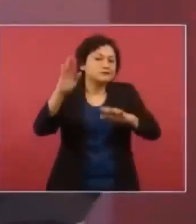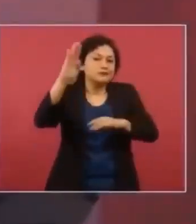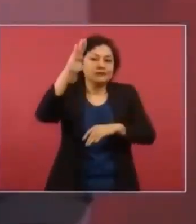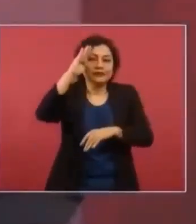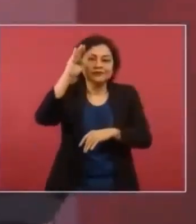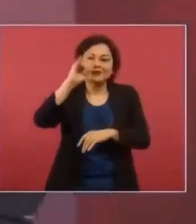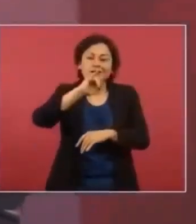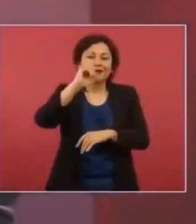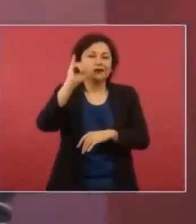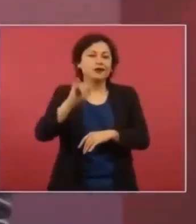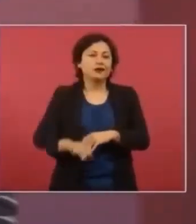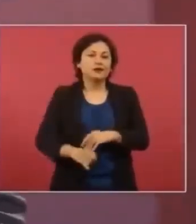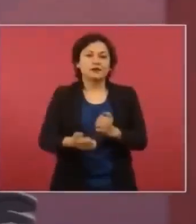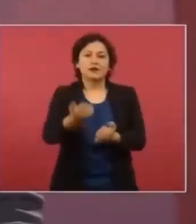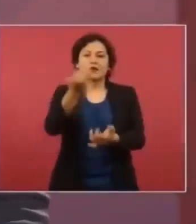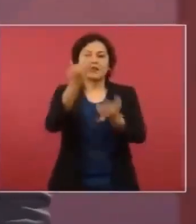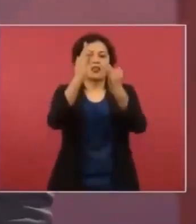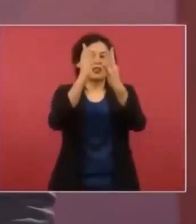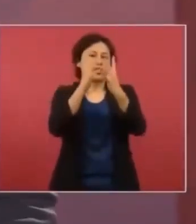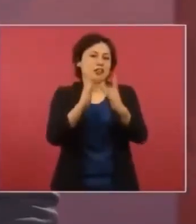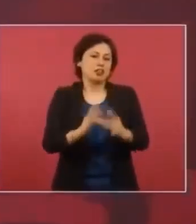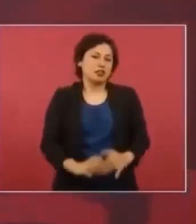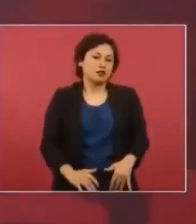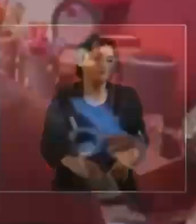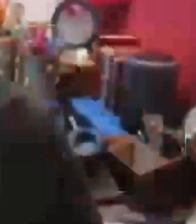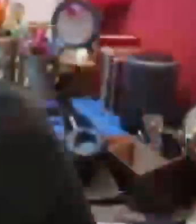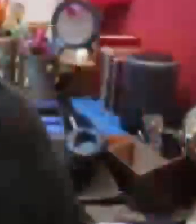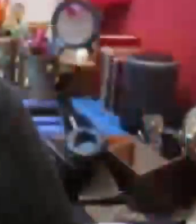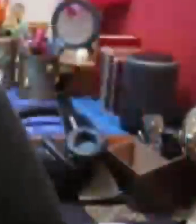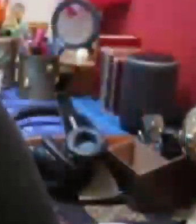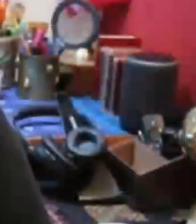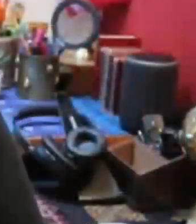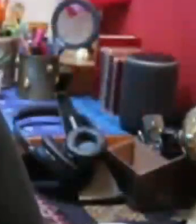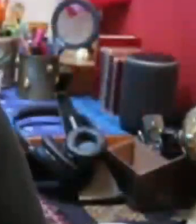causar esta terrible desgracia.